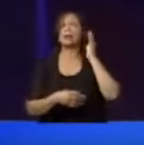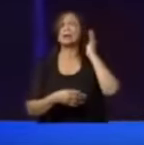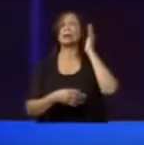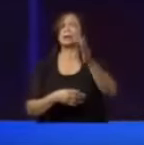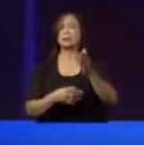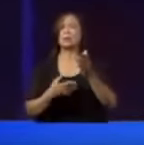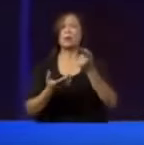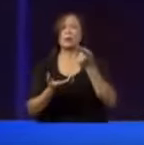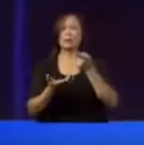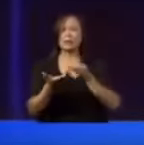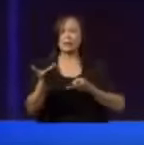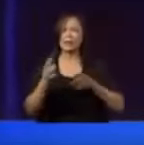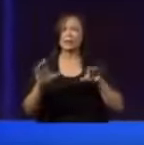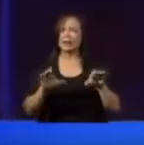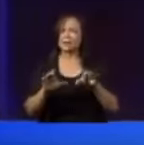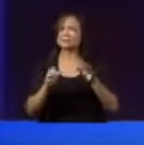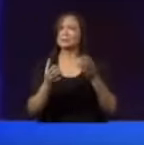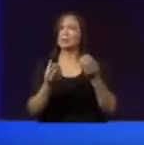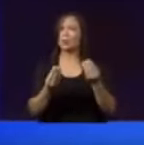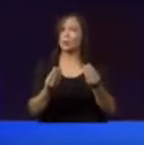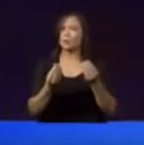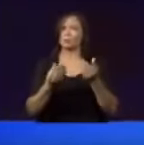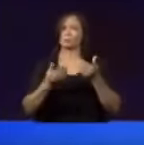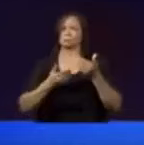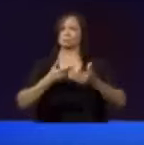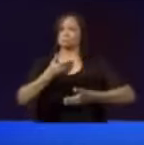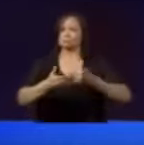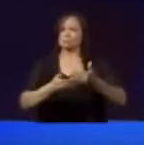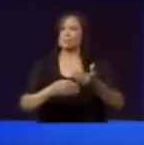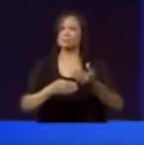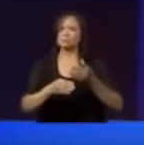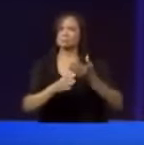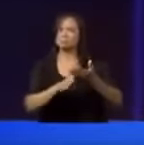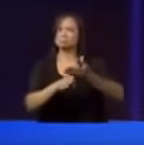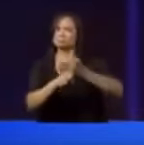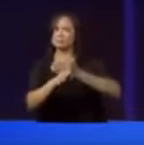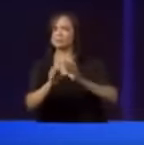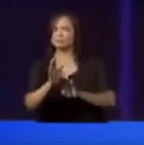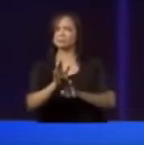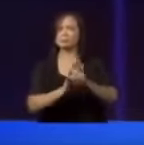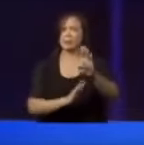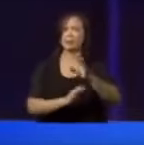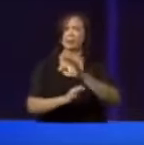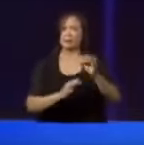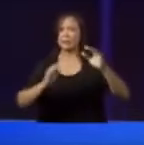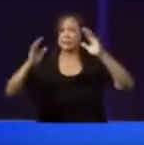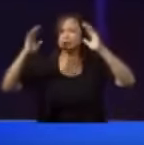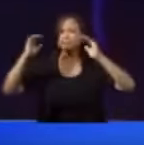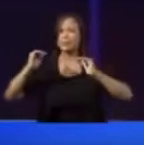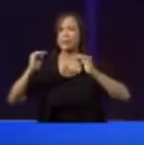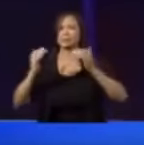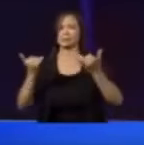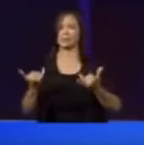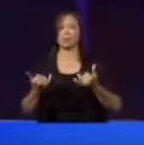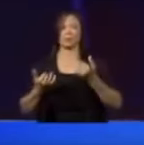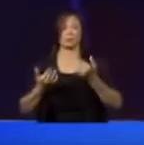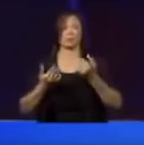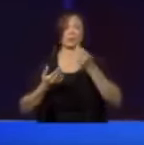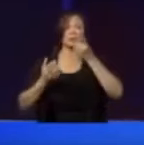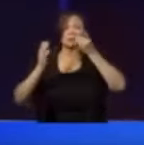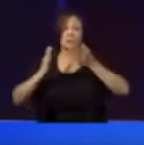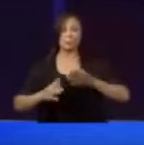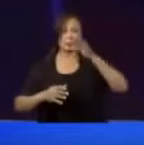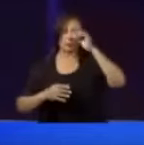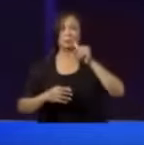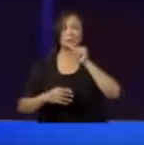qué debemos hacer, y entonces continuar creciendo, continuar con esa esperanza que hoy tienen los dominicanos,